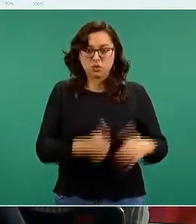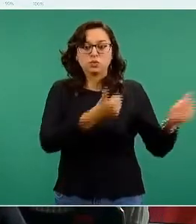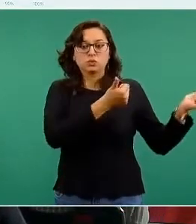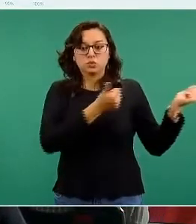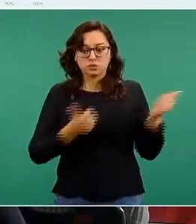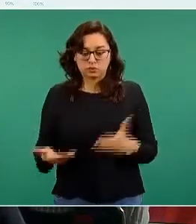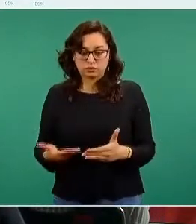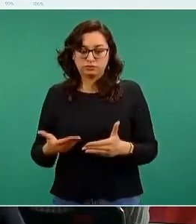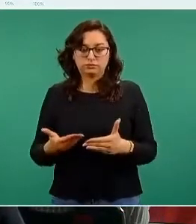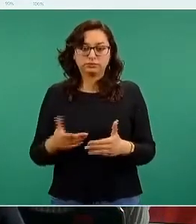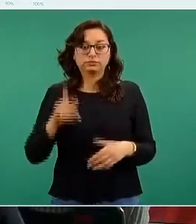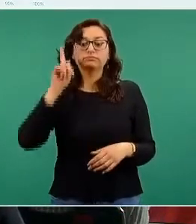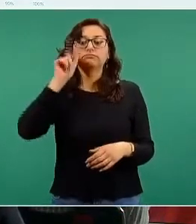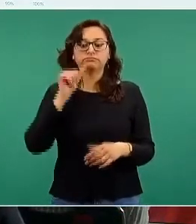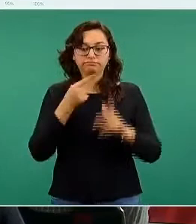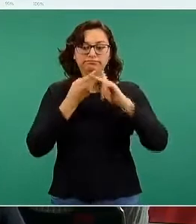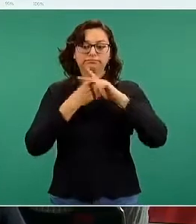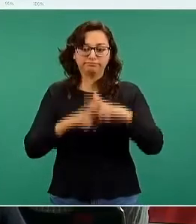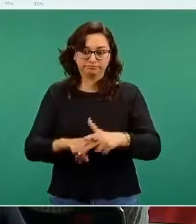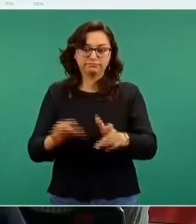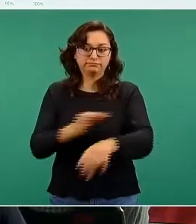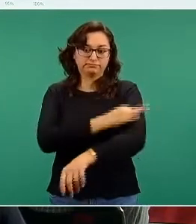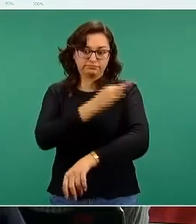y que se aplicará mañana.